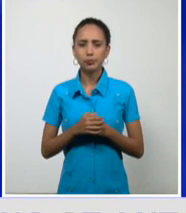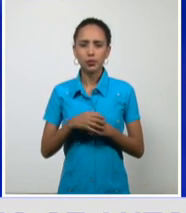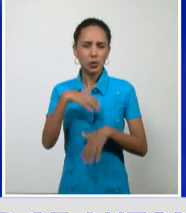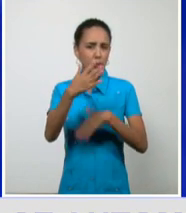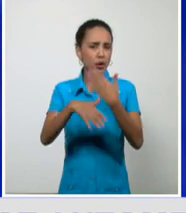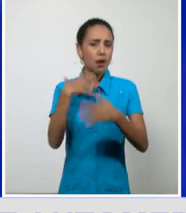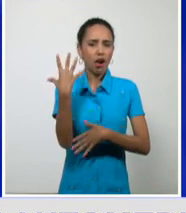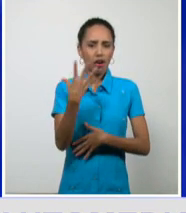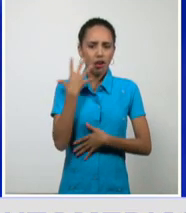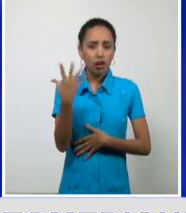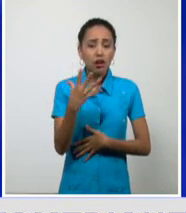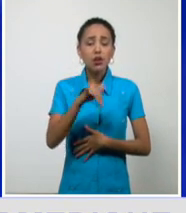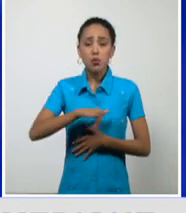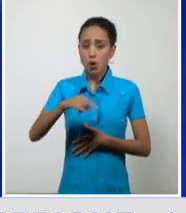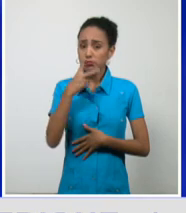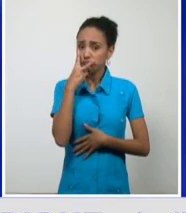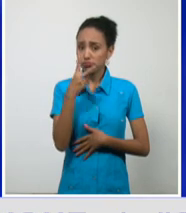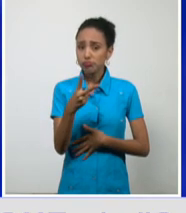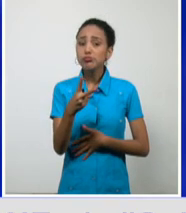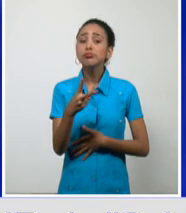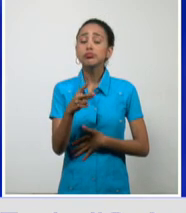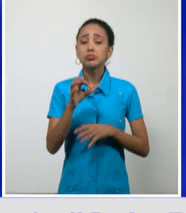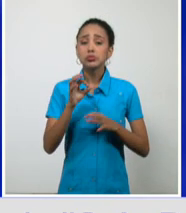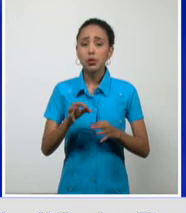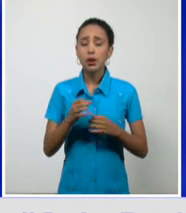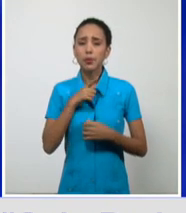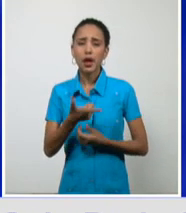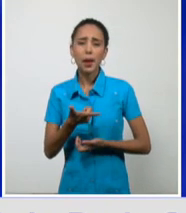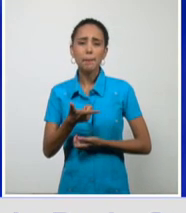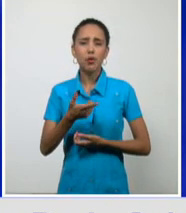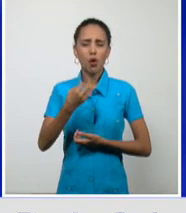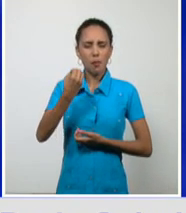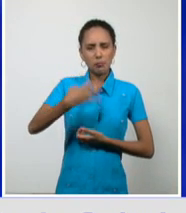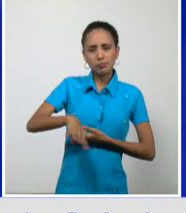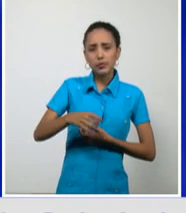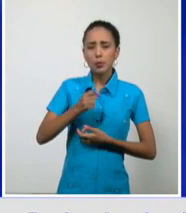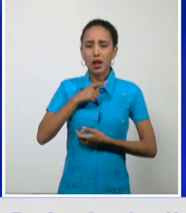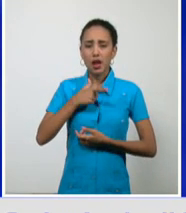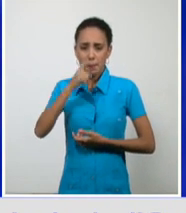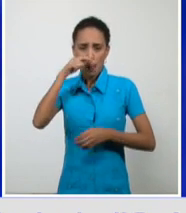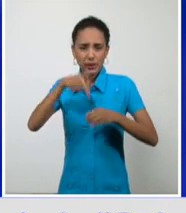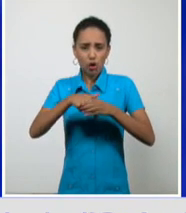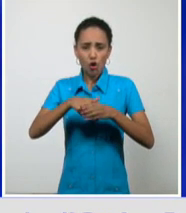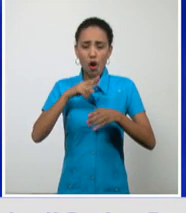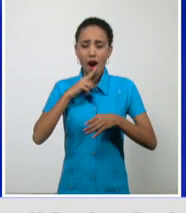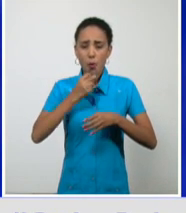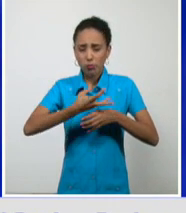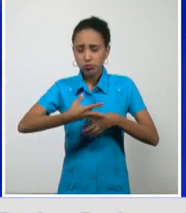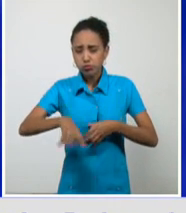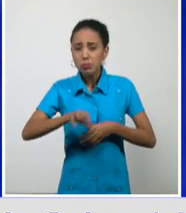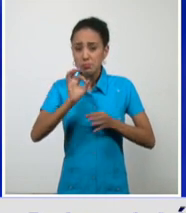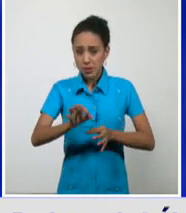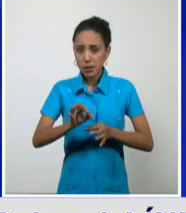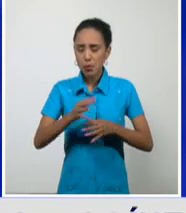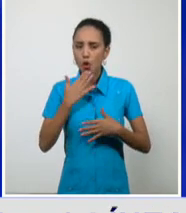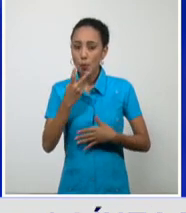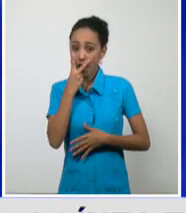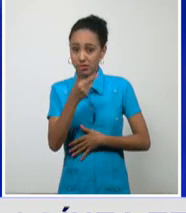a eventos medioambientales como contaminación, derrames y demás, que son importantes y que, como la